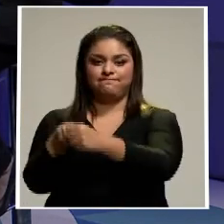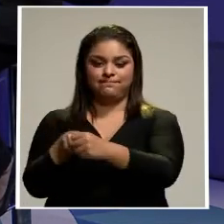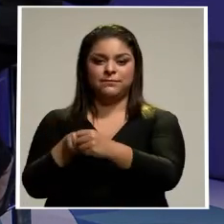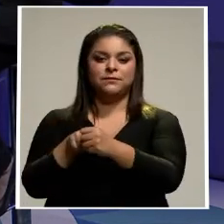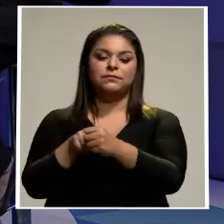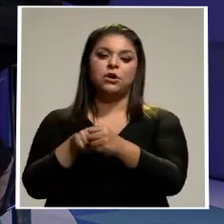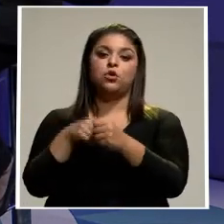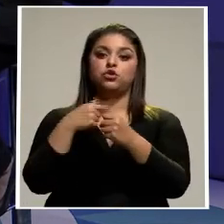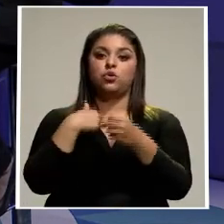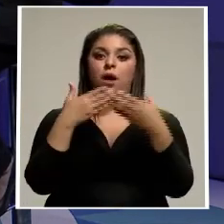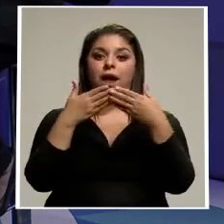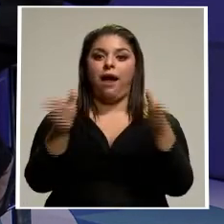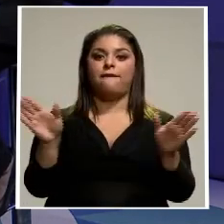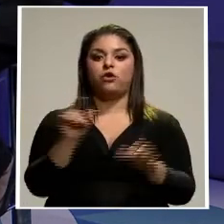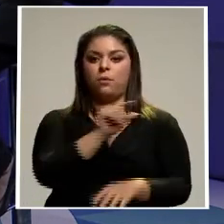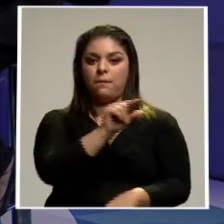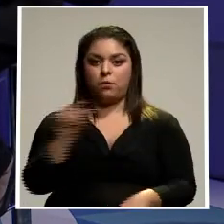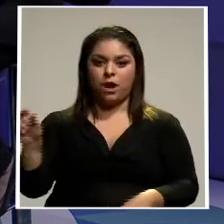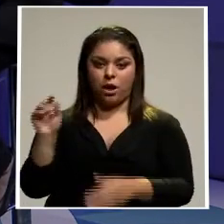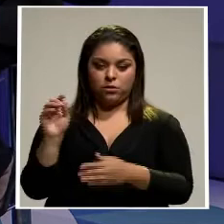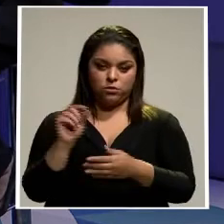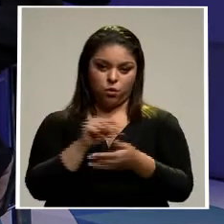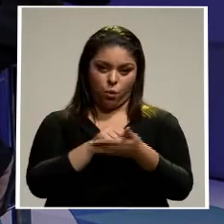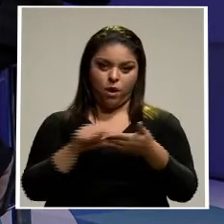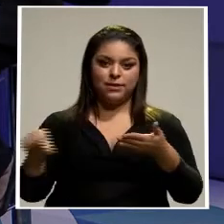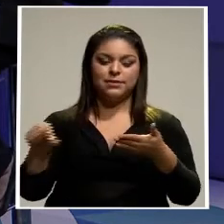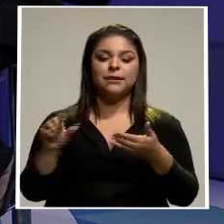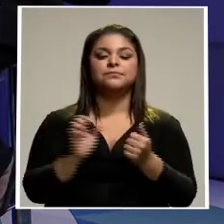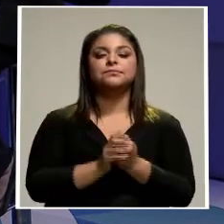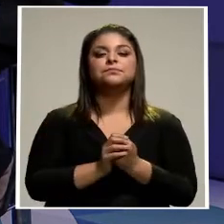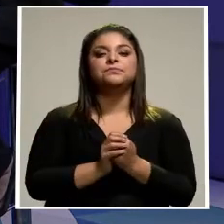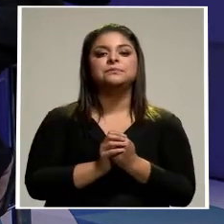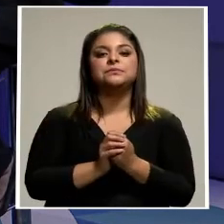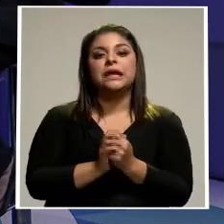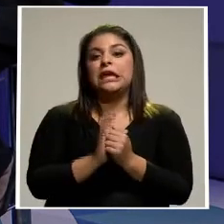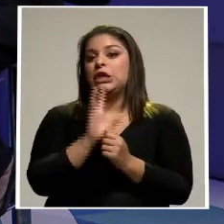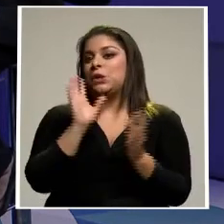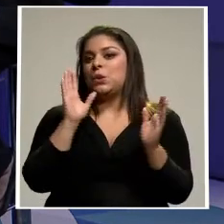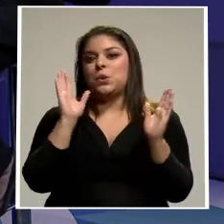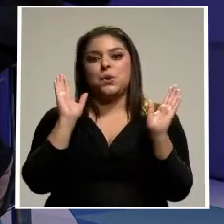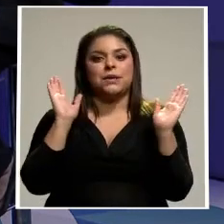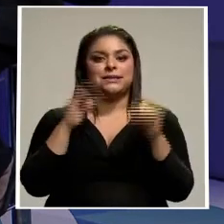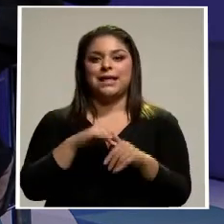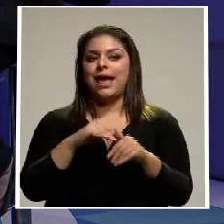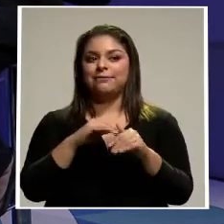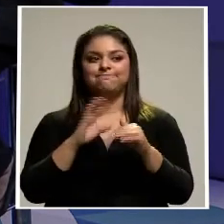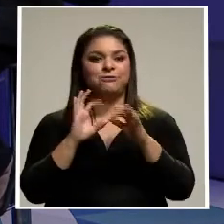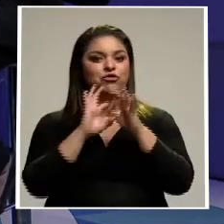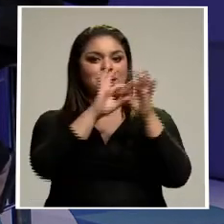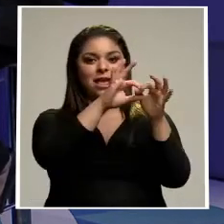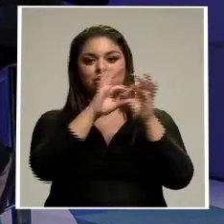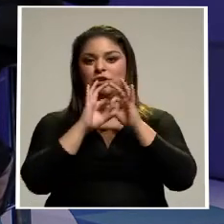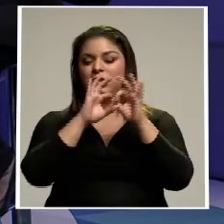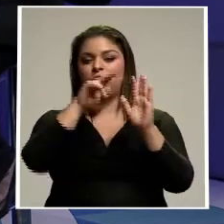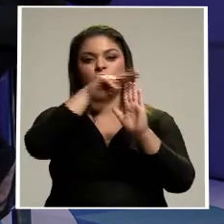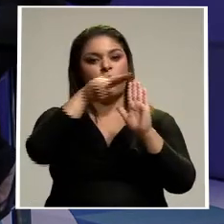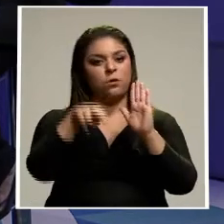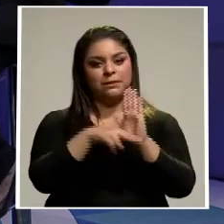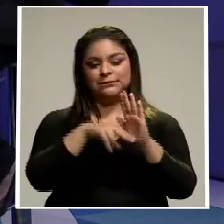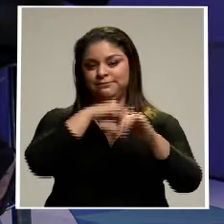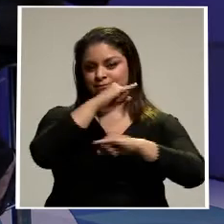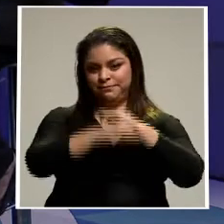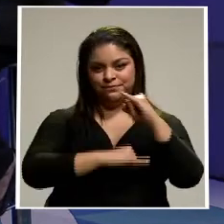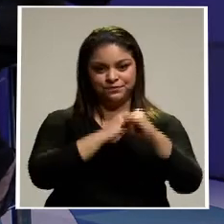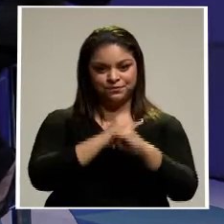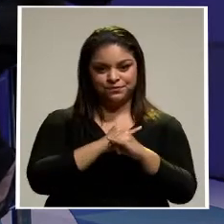momento que abre una cuenta ahí, y que están fuera de la relación de las normas y de las normas internacionales.